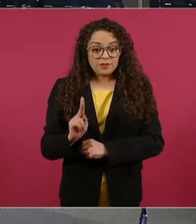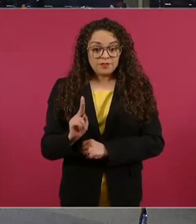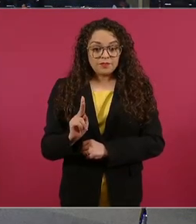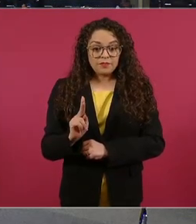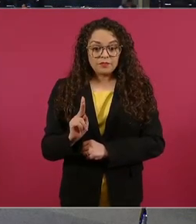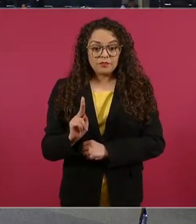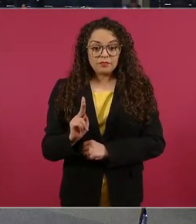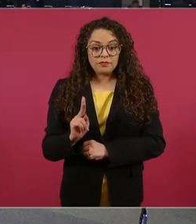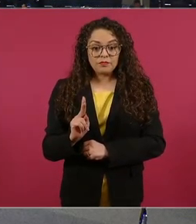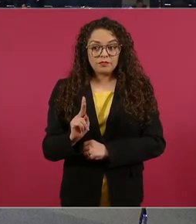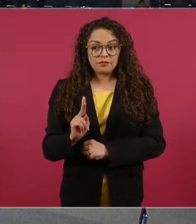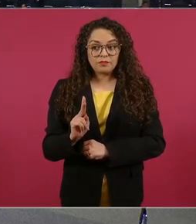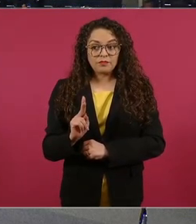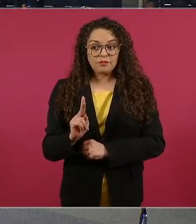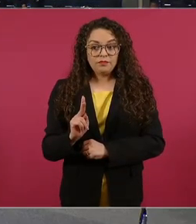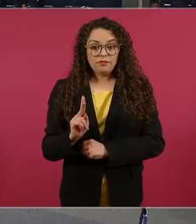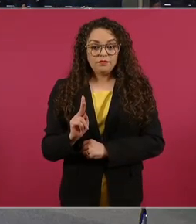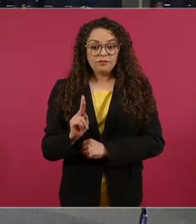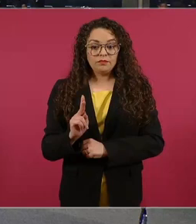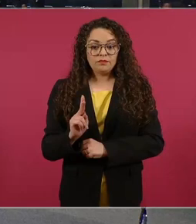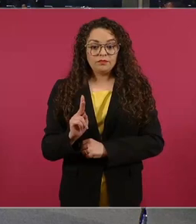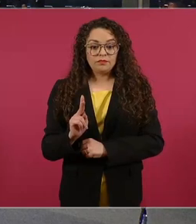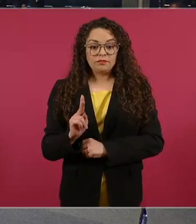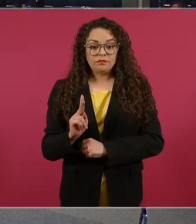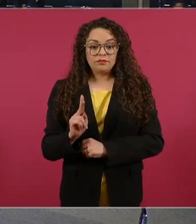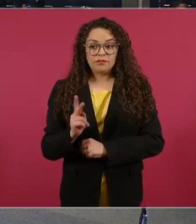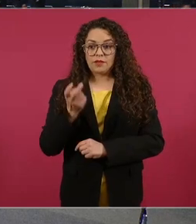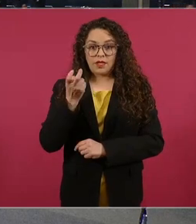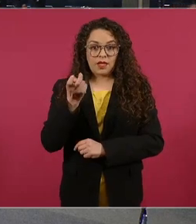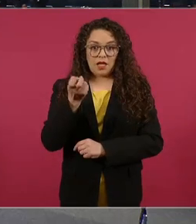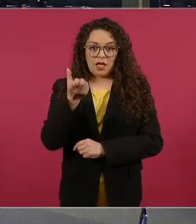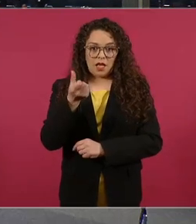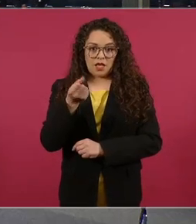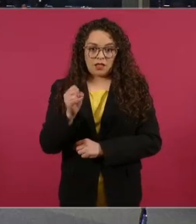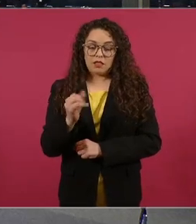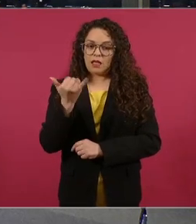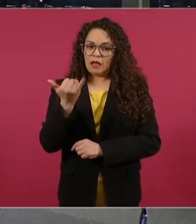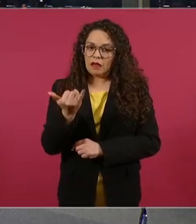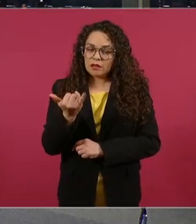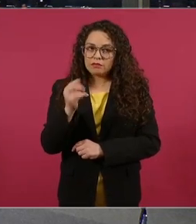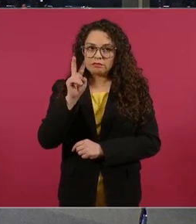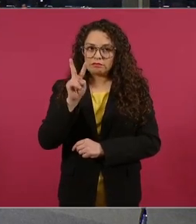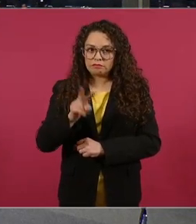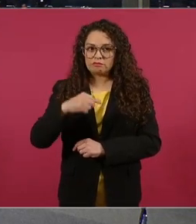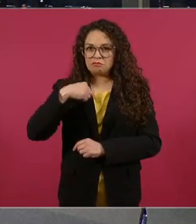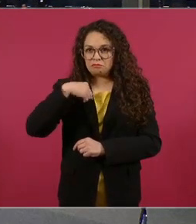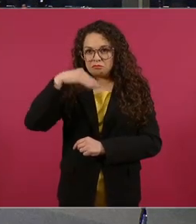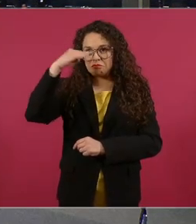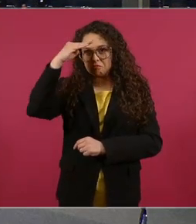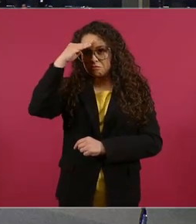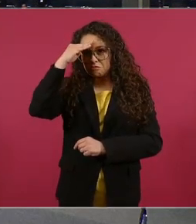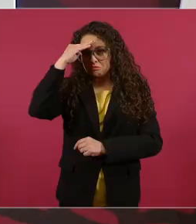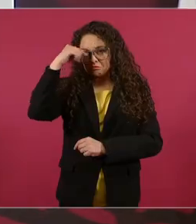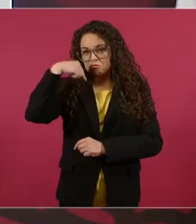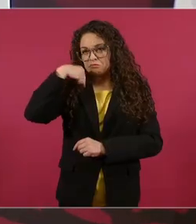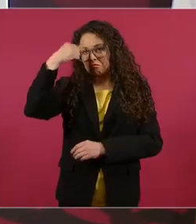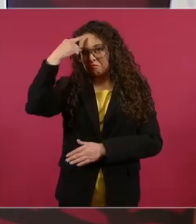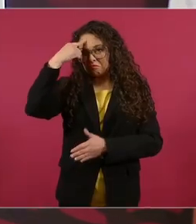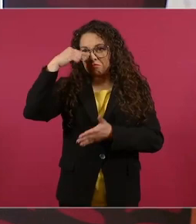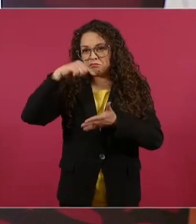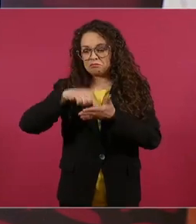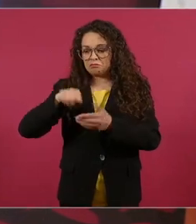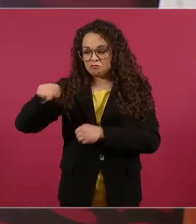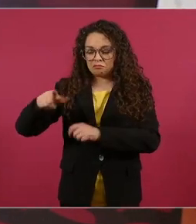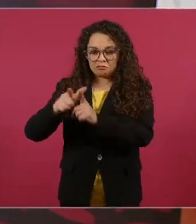esto es, y no dudo que estén metidos los del Bloque Conservador de